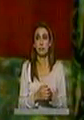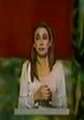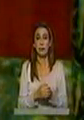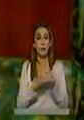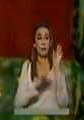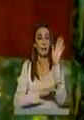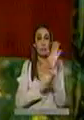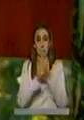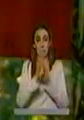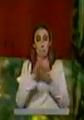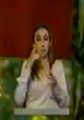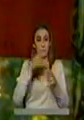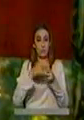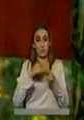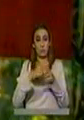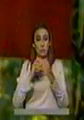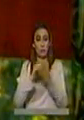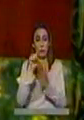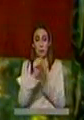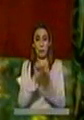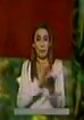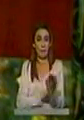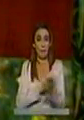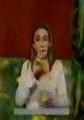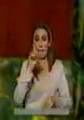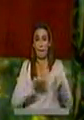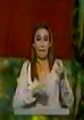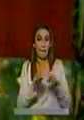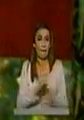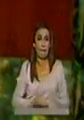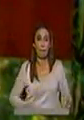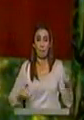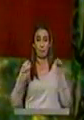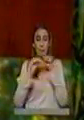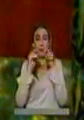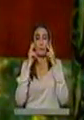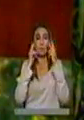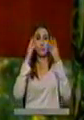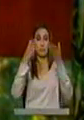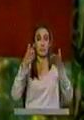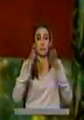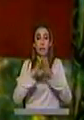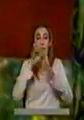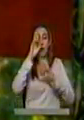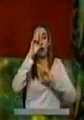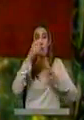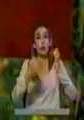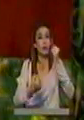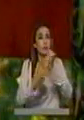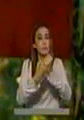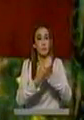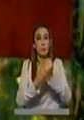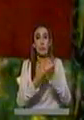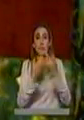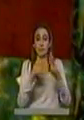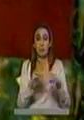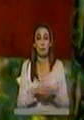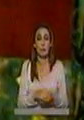desarrollar esas ideas, realizarlas con proyectos que estén avaladas o respaldadas